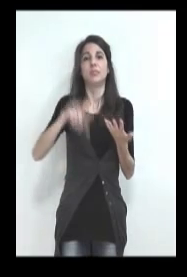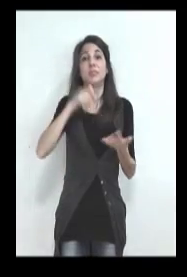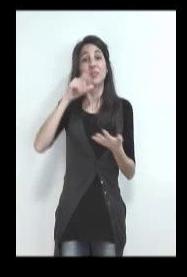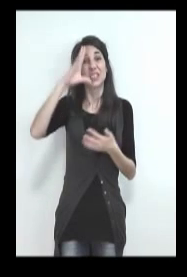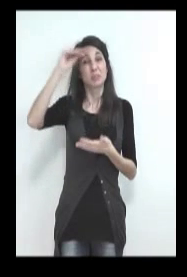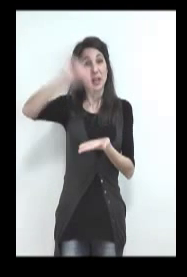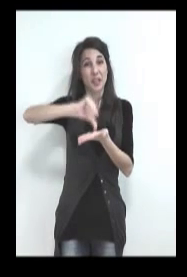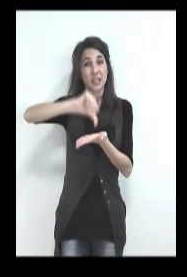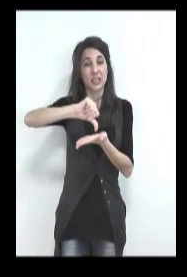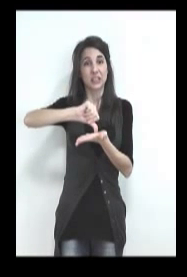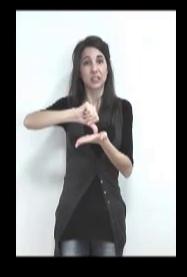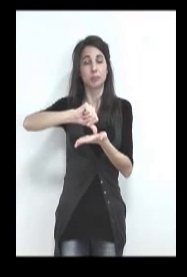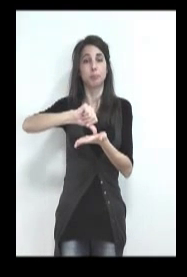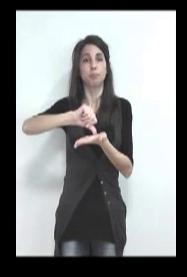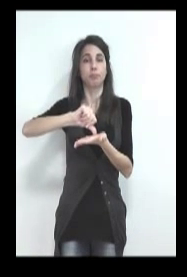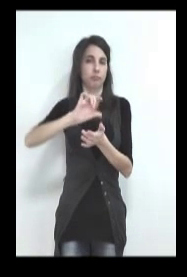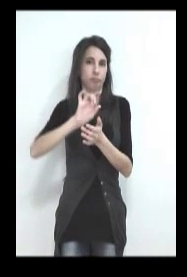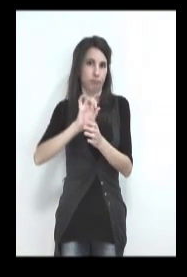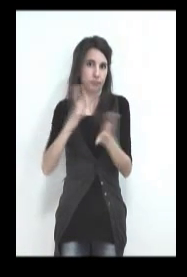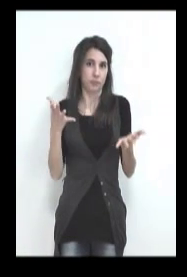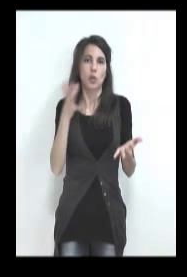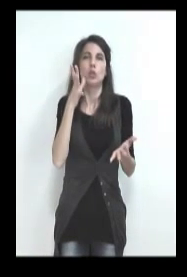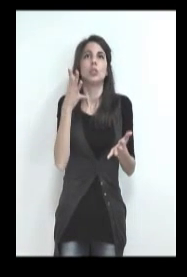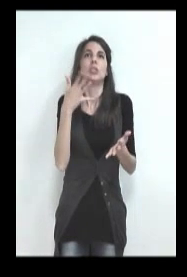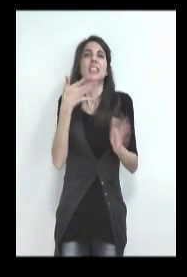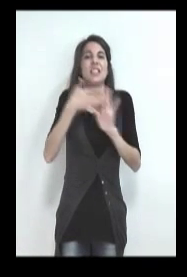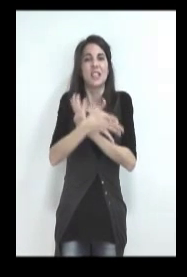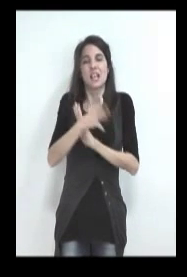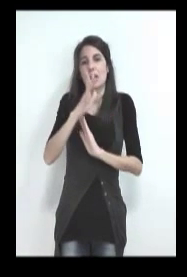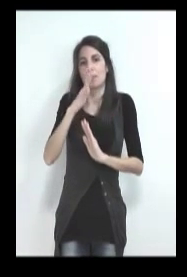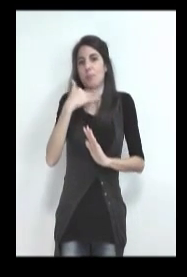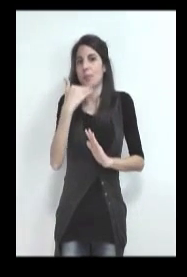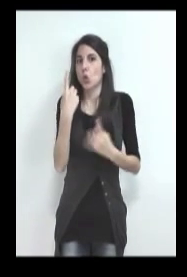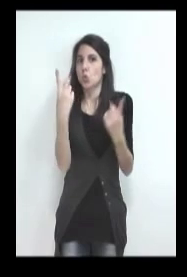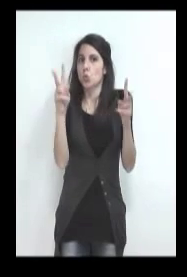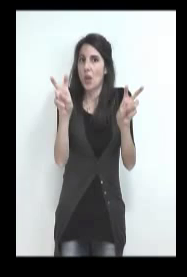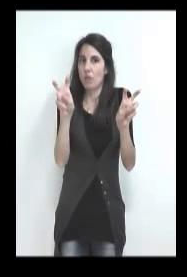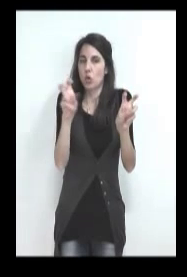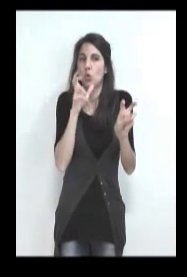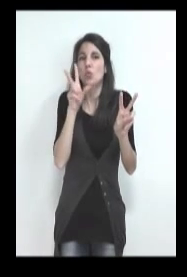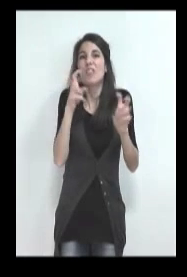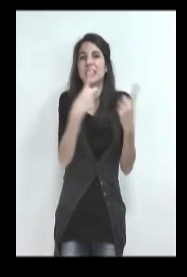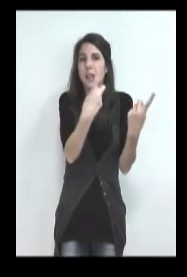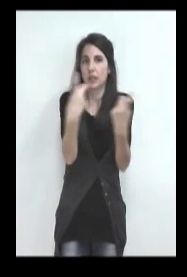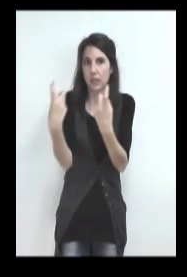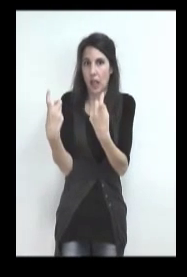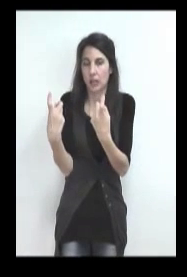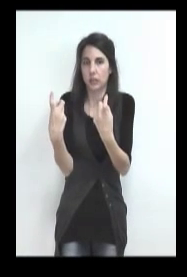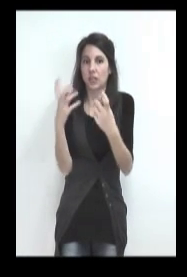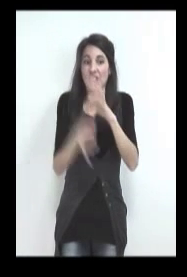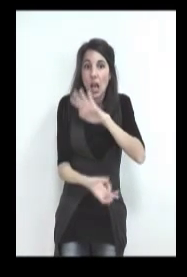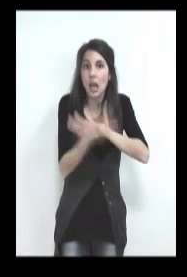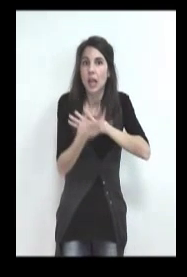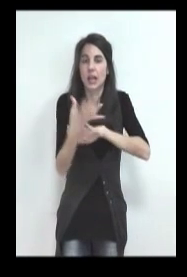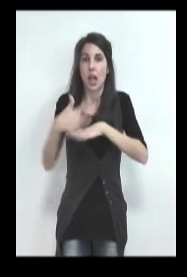Cities son sin duda un marco nuevo de nuevas necesidades que se van a provocar, que van a generar nuevos ámbitos